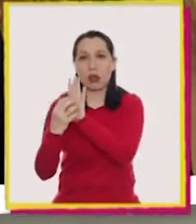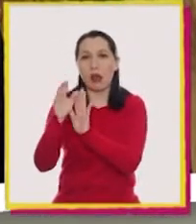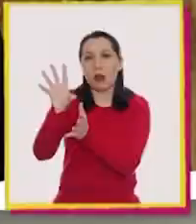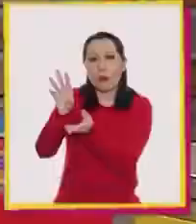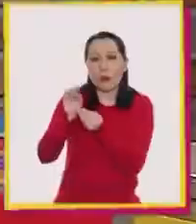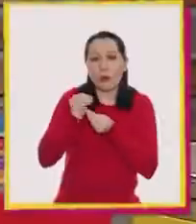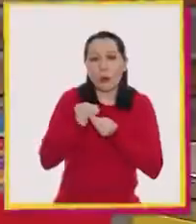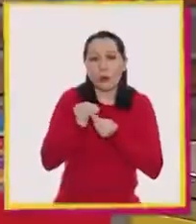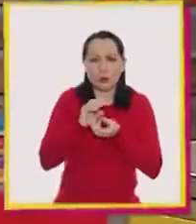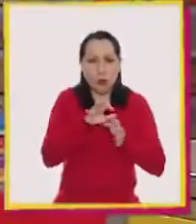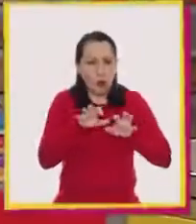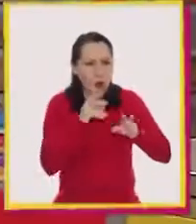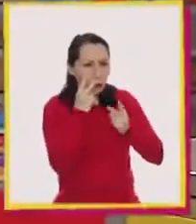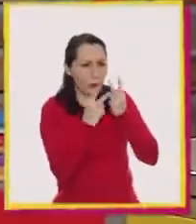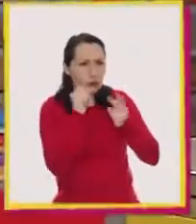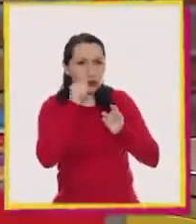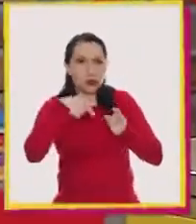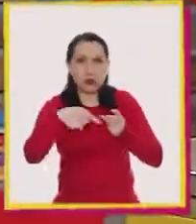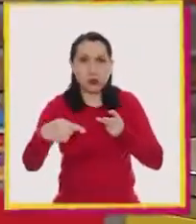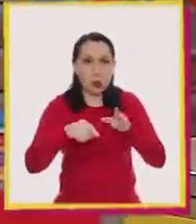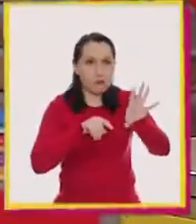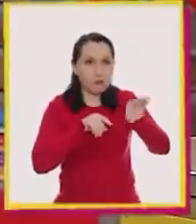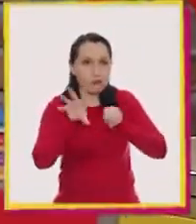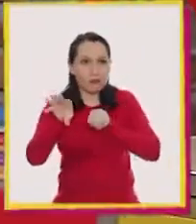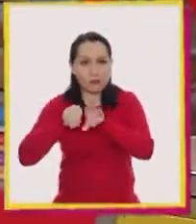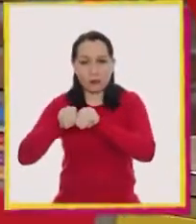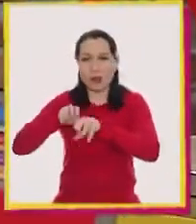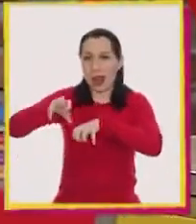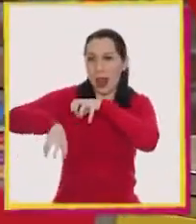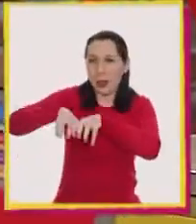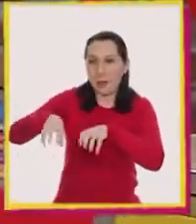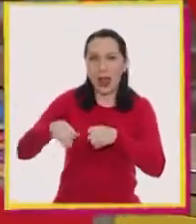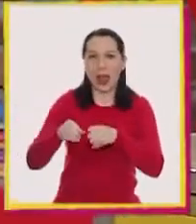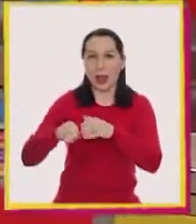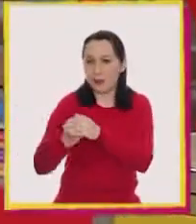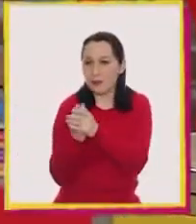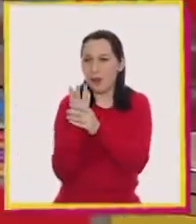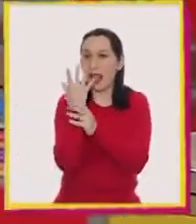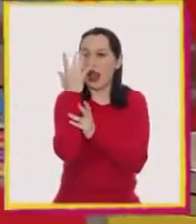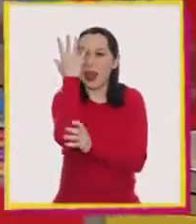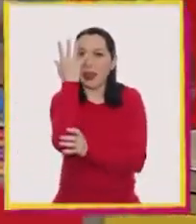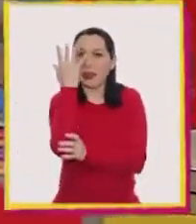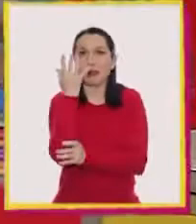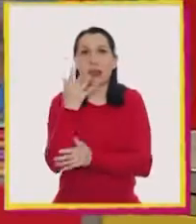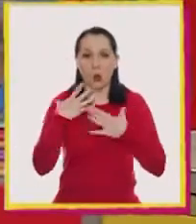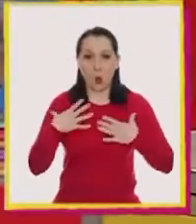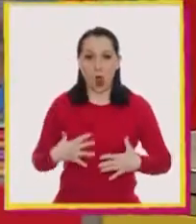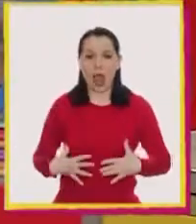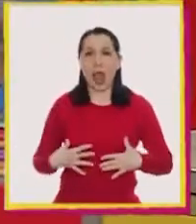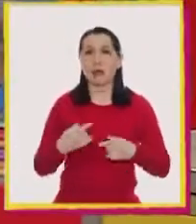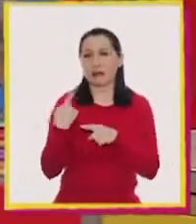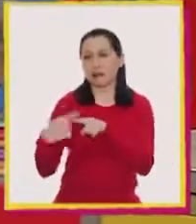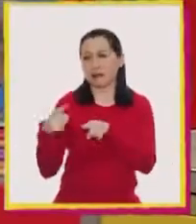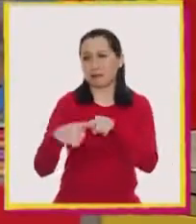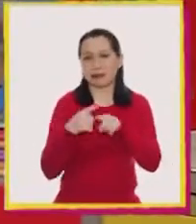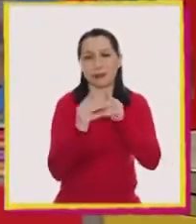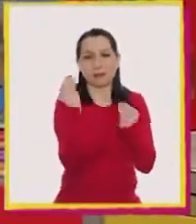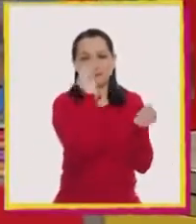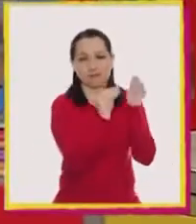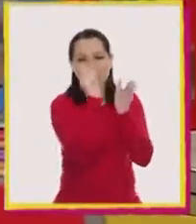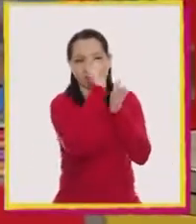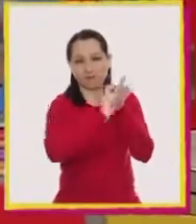crearon inspirándose en objetos de la vida cotidiana, animales, plantas, partes del cuerpo,